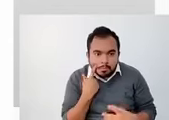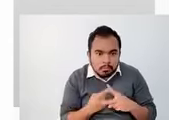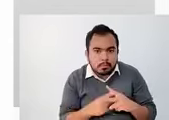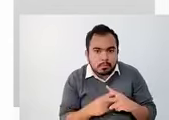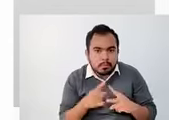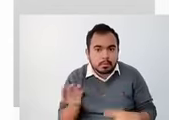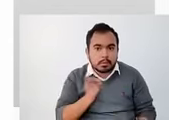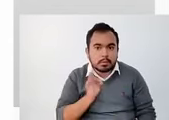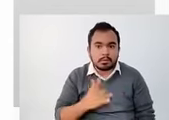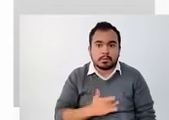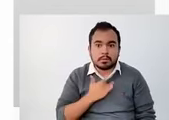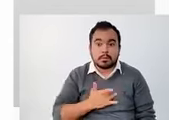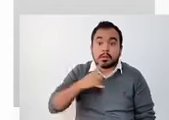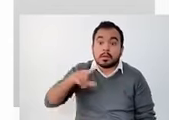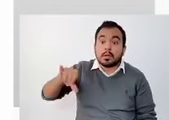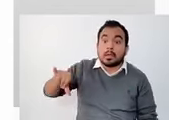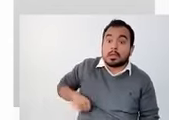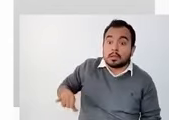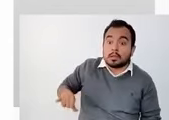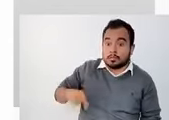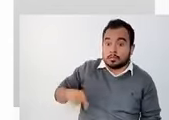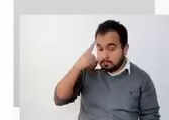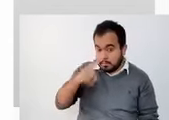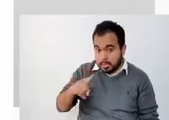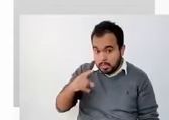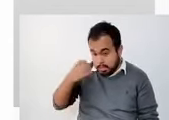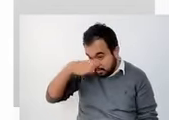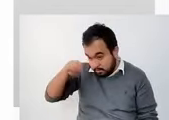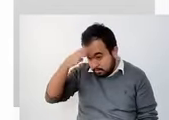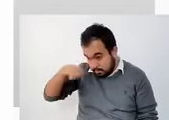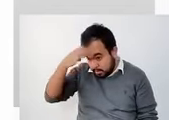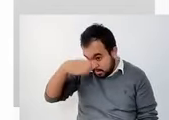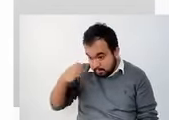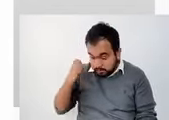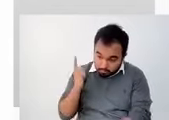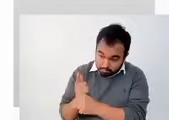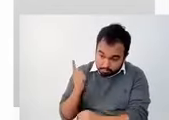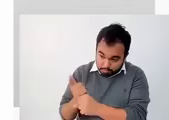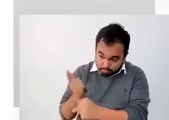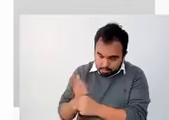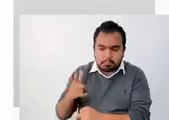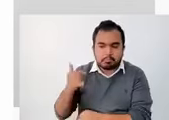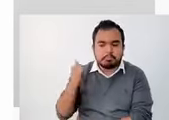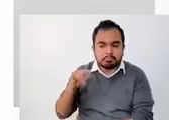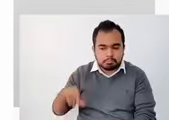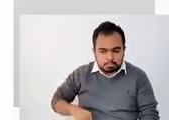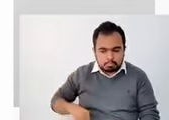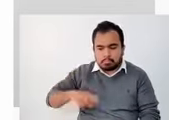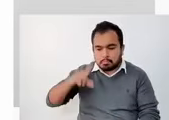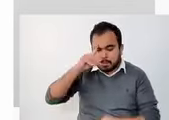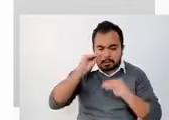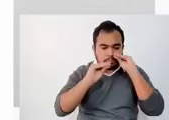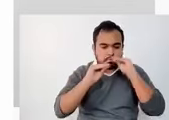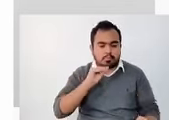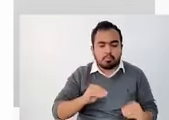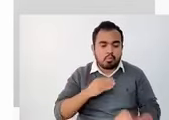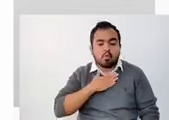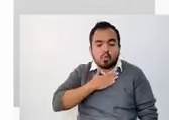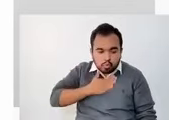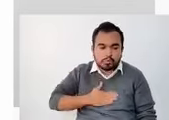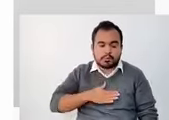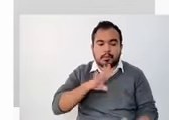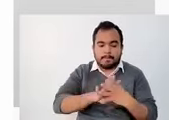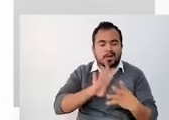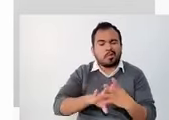estuviéramos interesados en acercarnos a la empiria, mediríamos cosas interesantes para la evolución del sistema de justicia penal y no